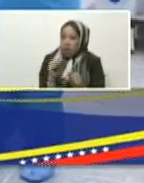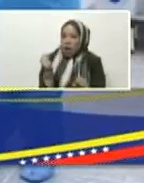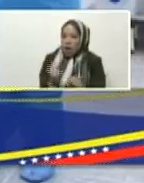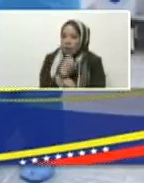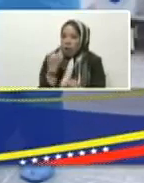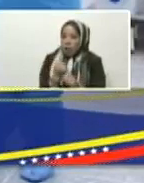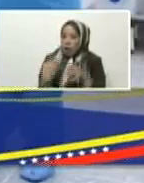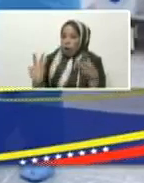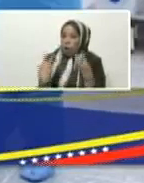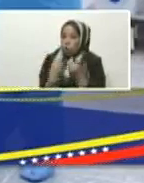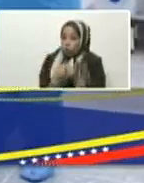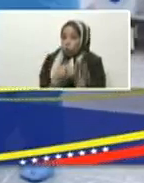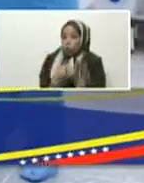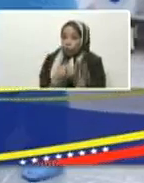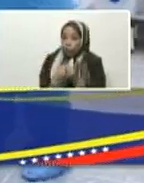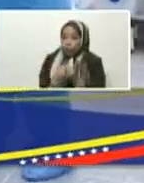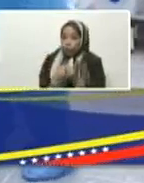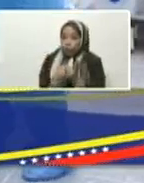en conjunto.